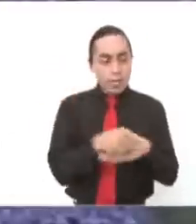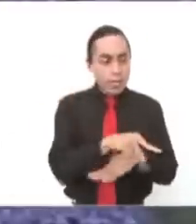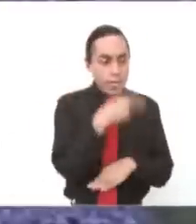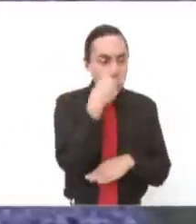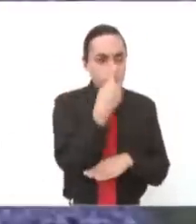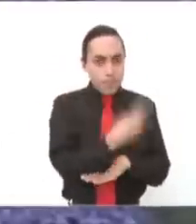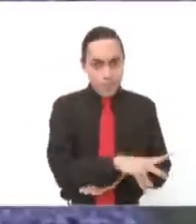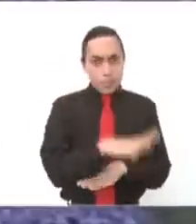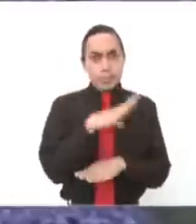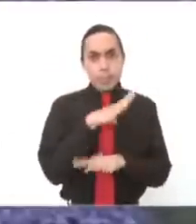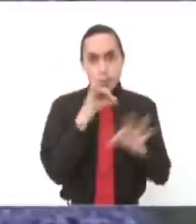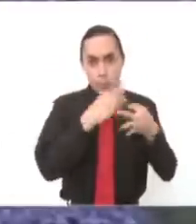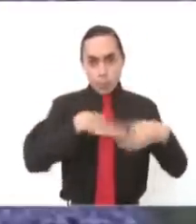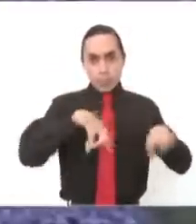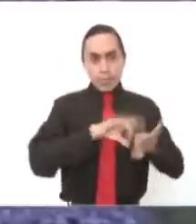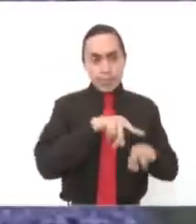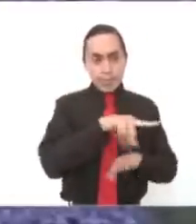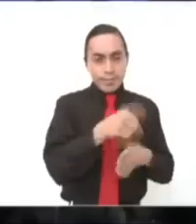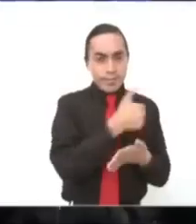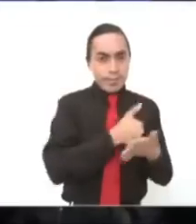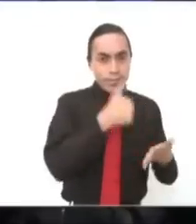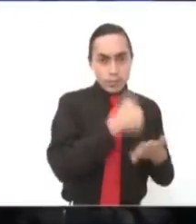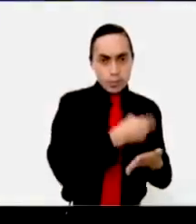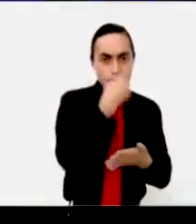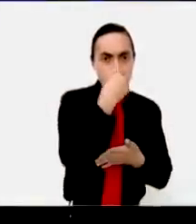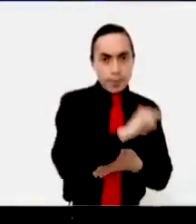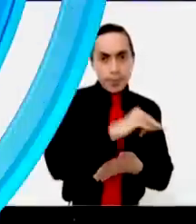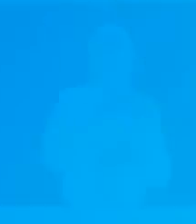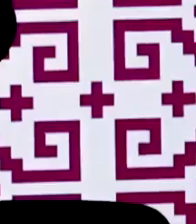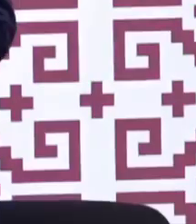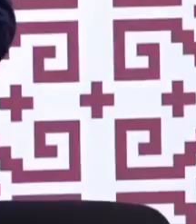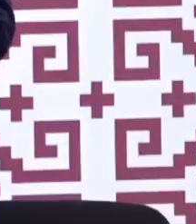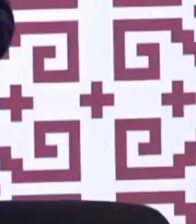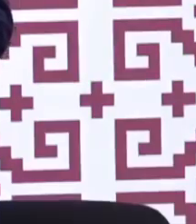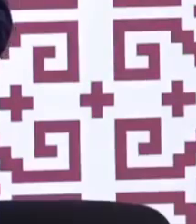importante también de movilidad en la Ciudad de México y del país.